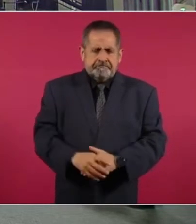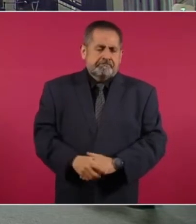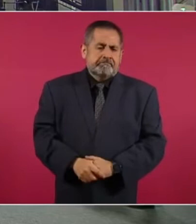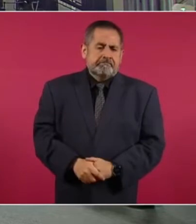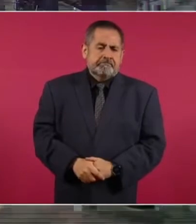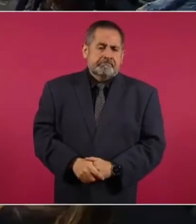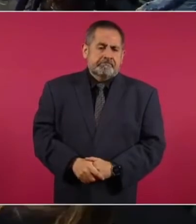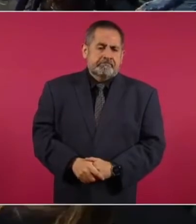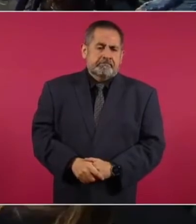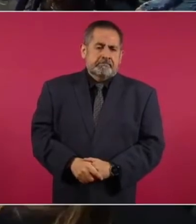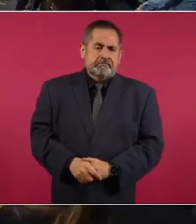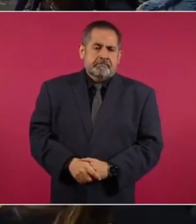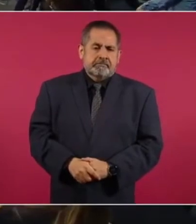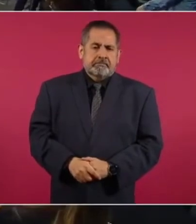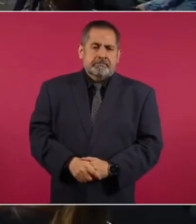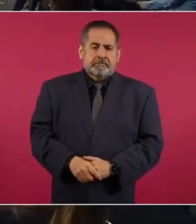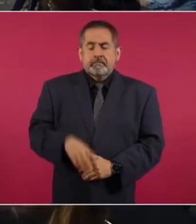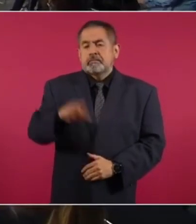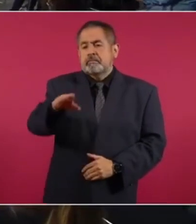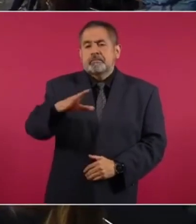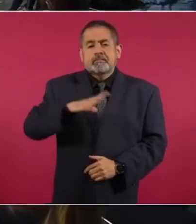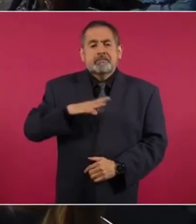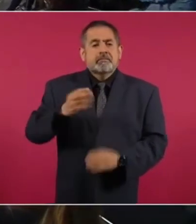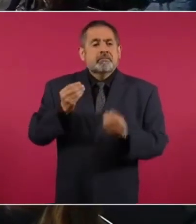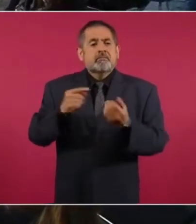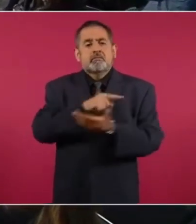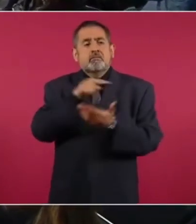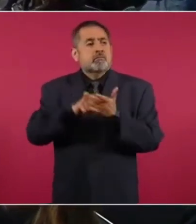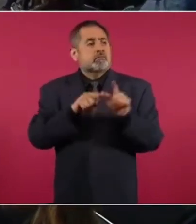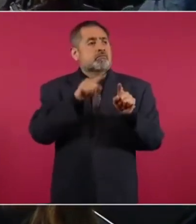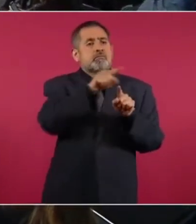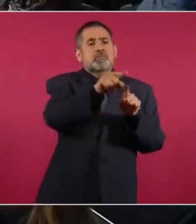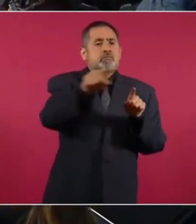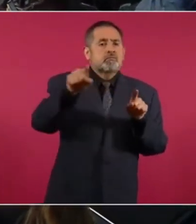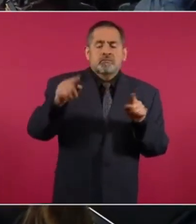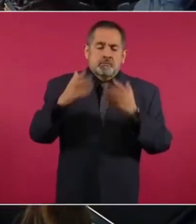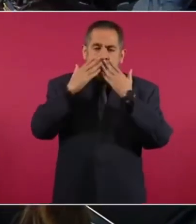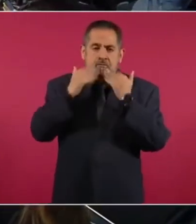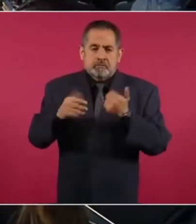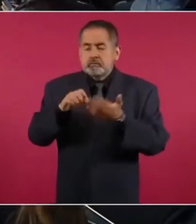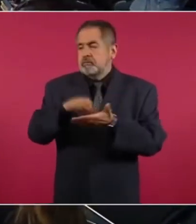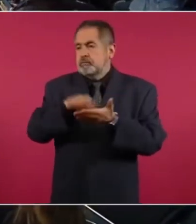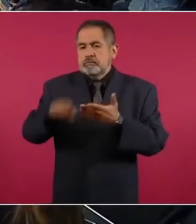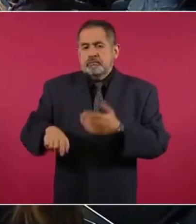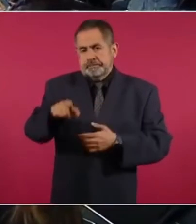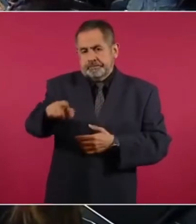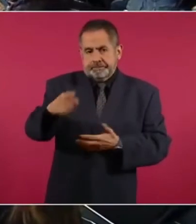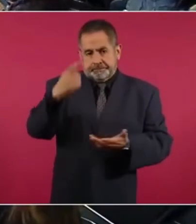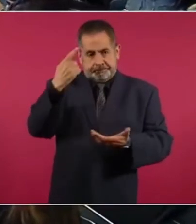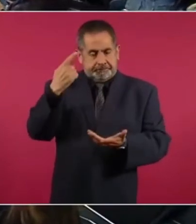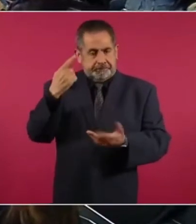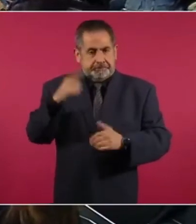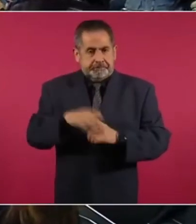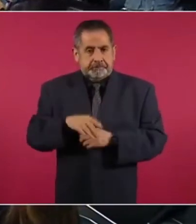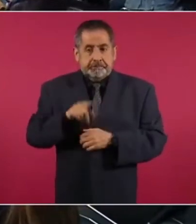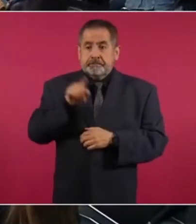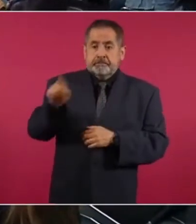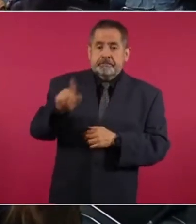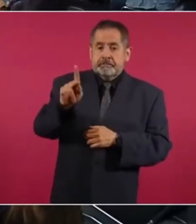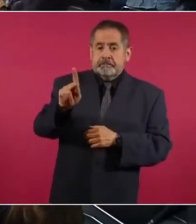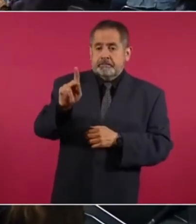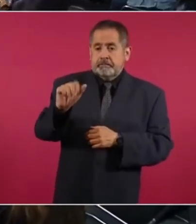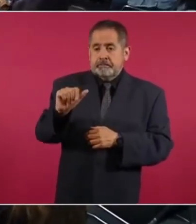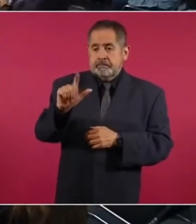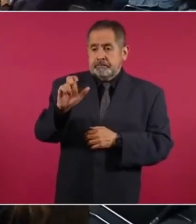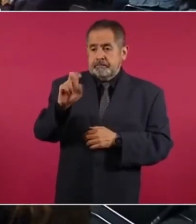Es que hay muchas rutas que no se operan. O, por ejemplo, a Palenque no hay.